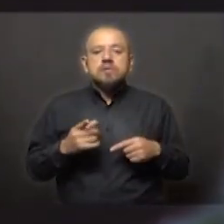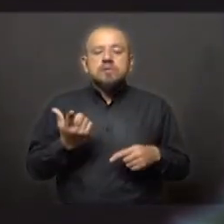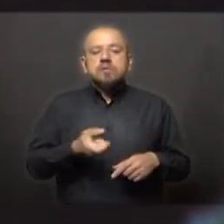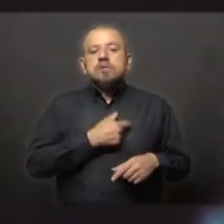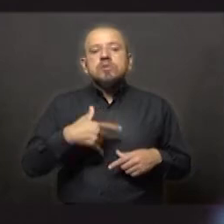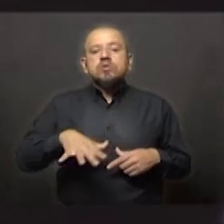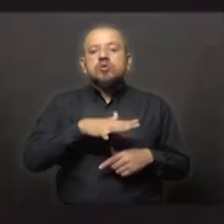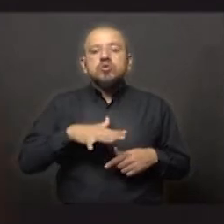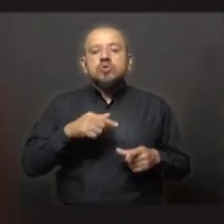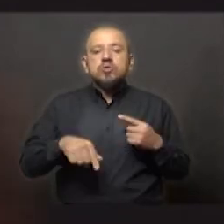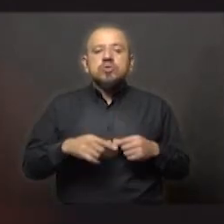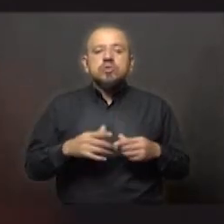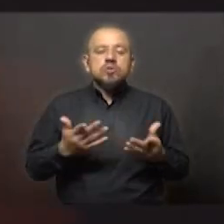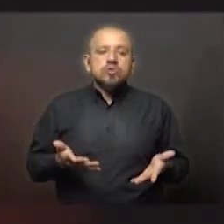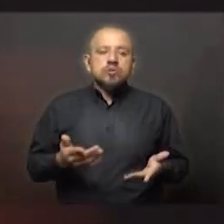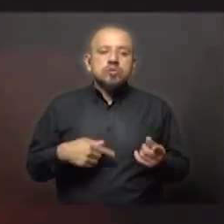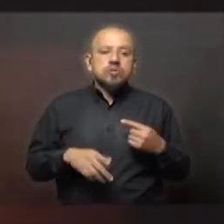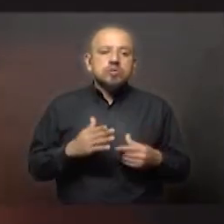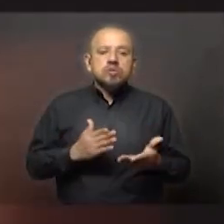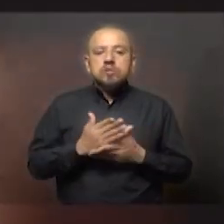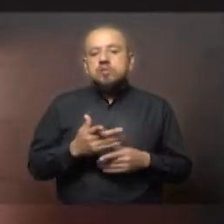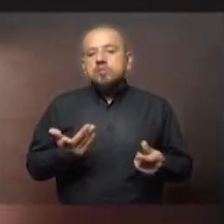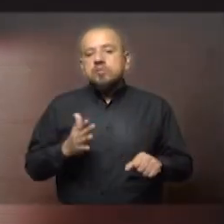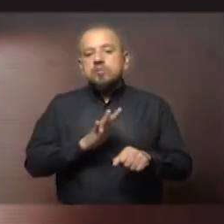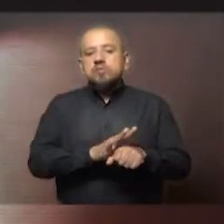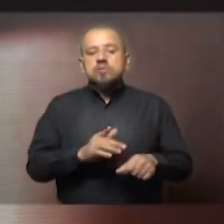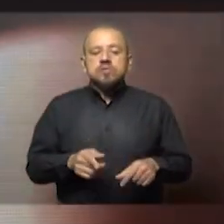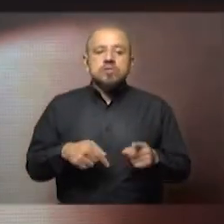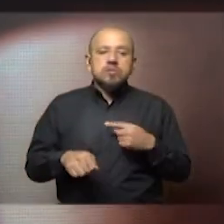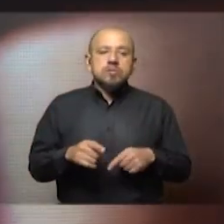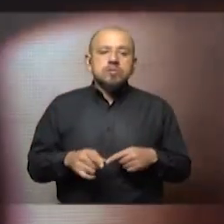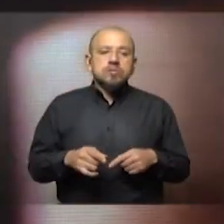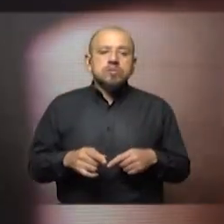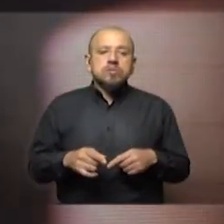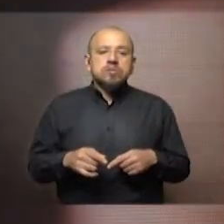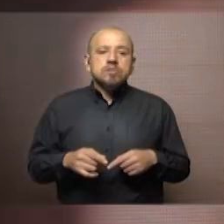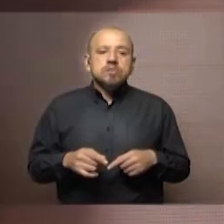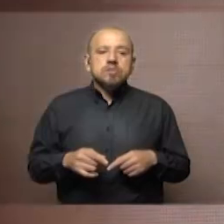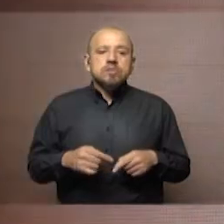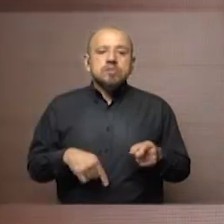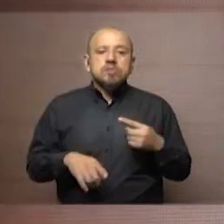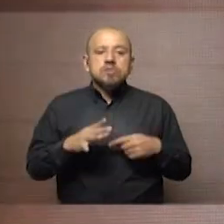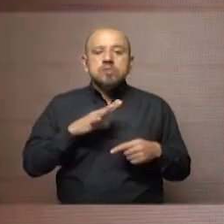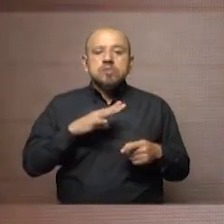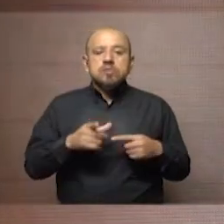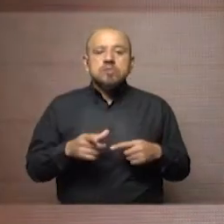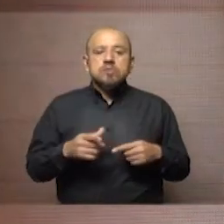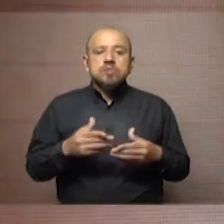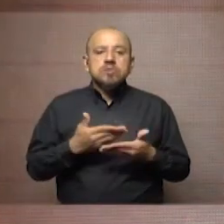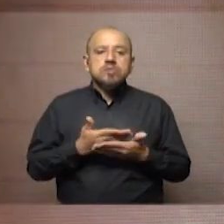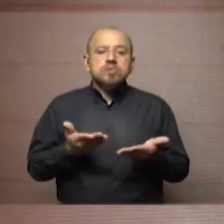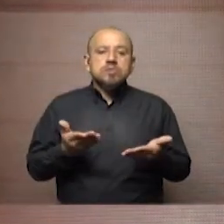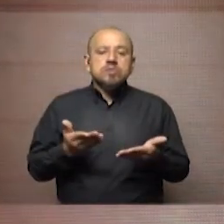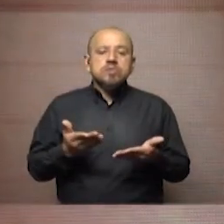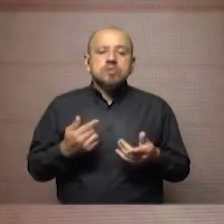Es una esfera que ha sido tradicionalmente invisibilizada colocada en ese lugar de Bueno lo que sucede puertas adentro y que tenemos que